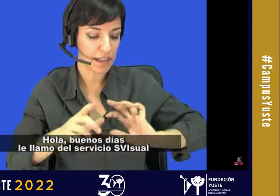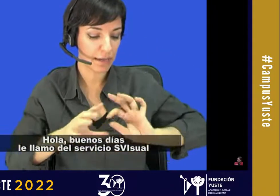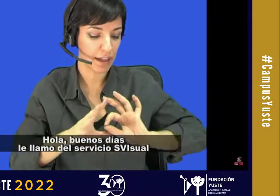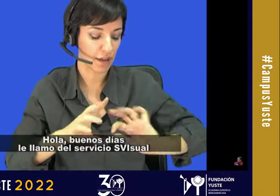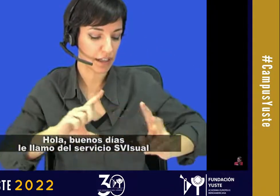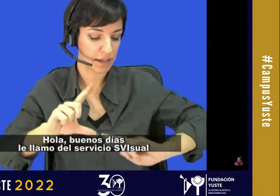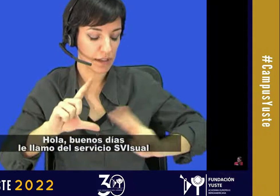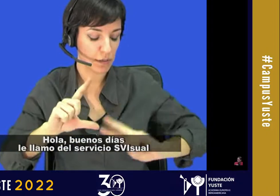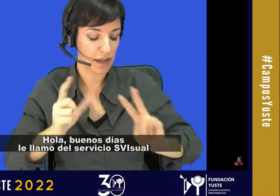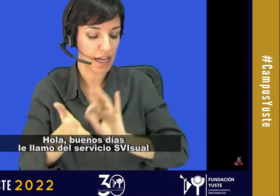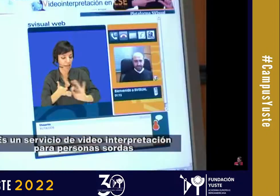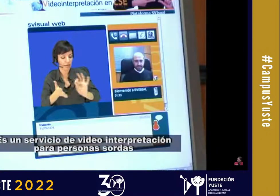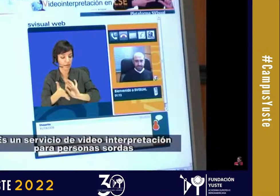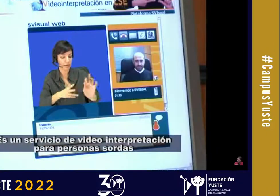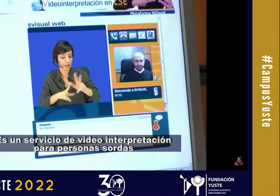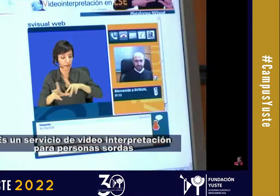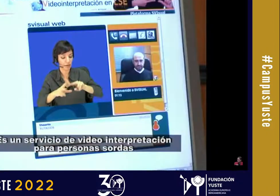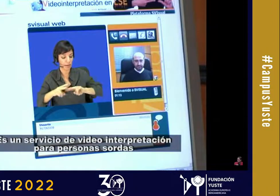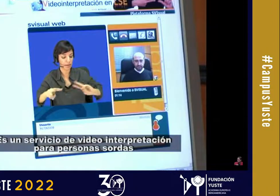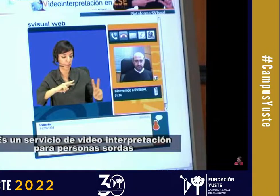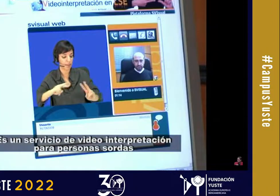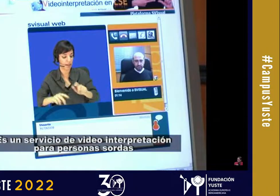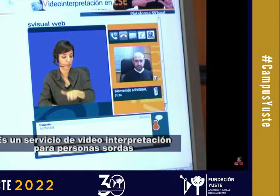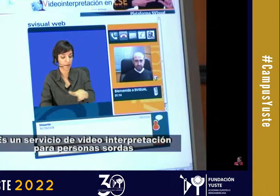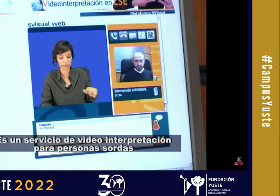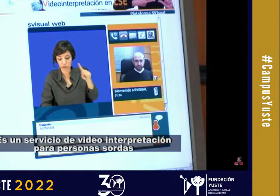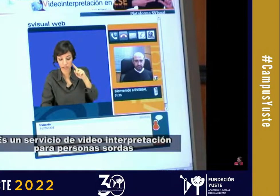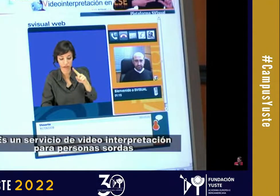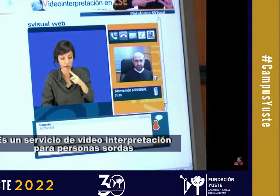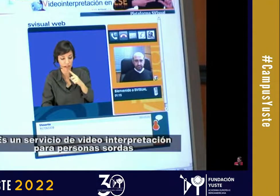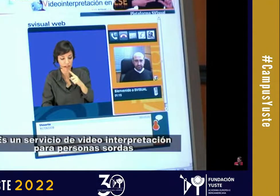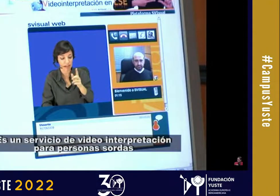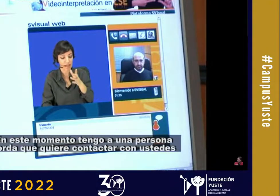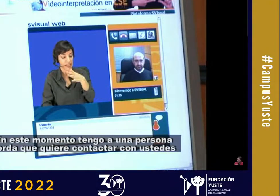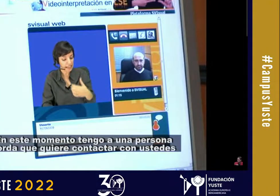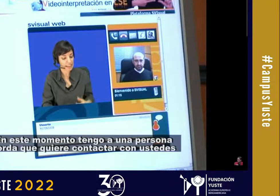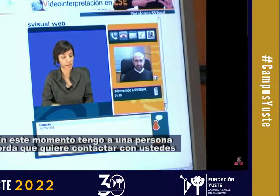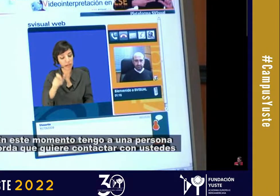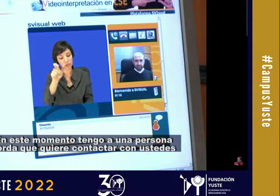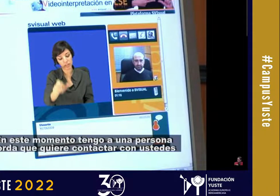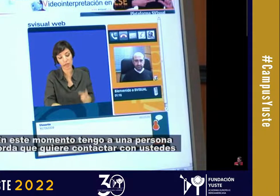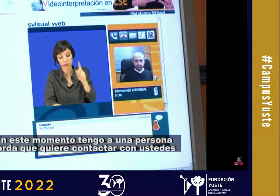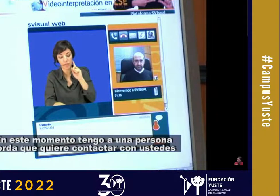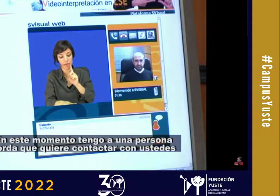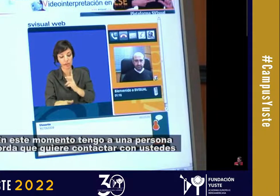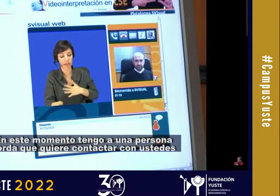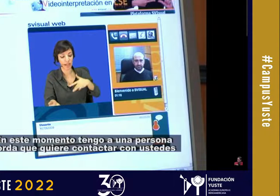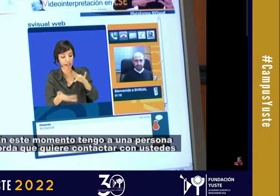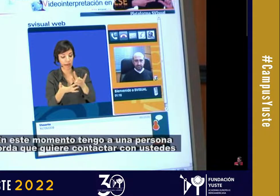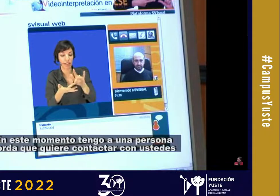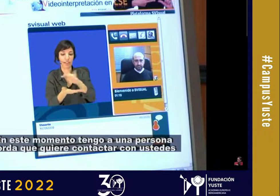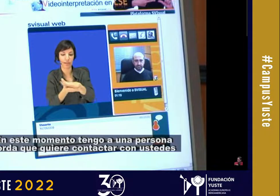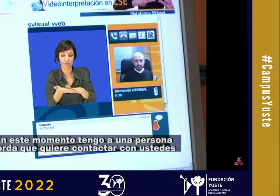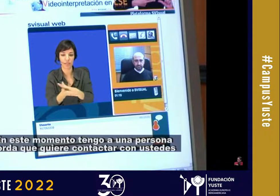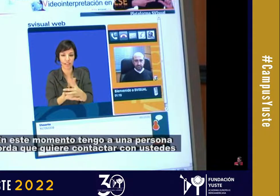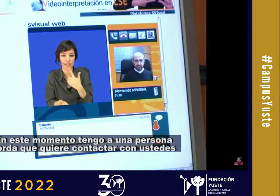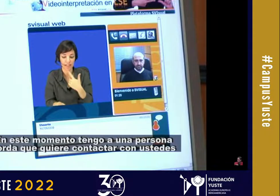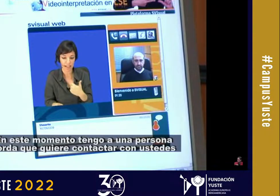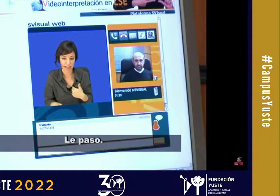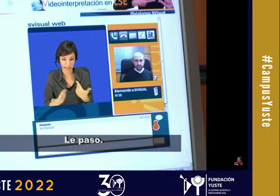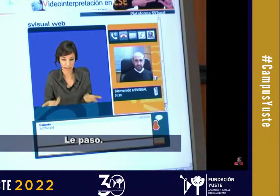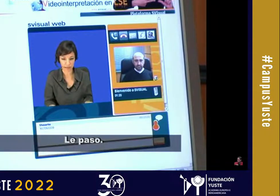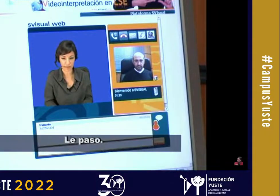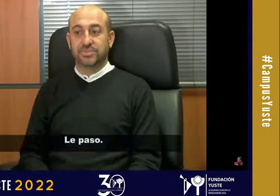llamo del servicio es visual es un servicio de video interpretación para personas sordas en este momento tengo una persona sorda que quiere contactar con con